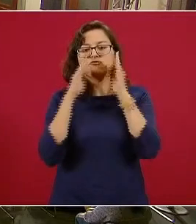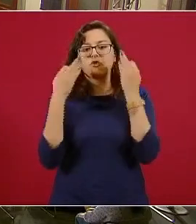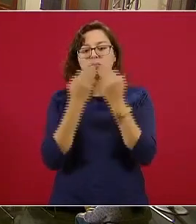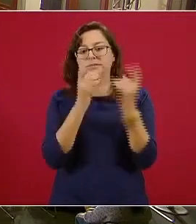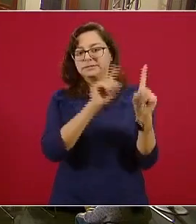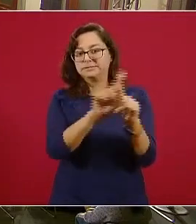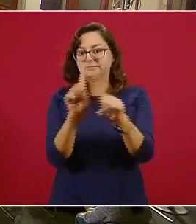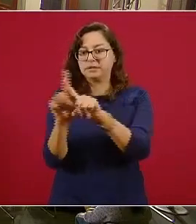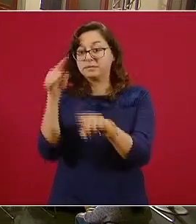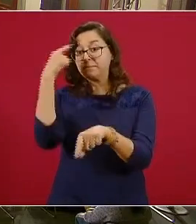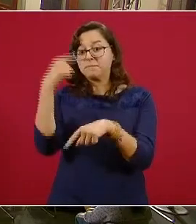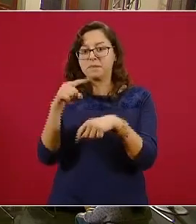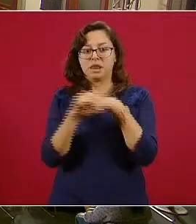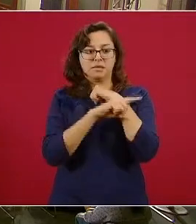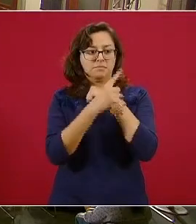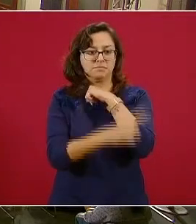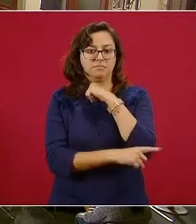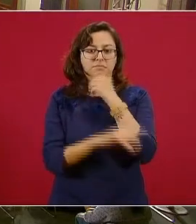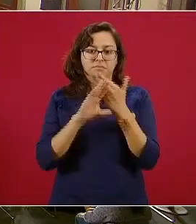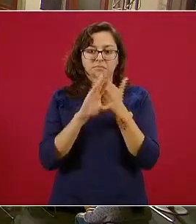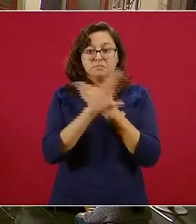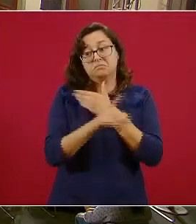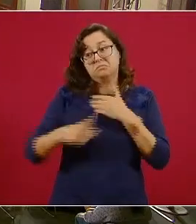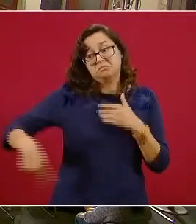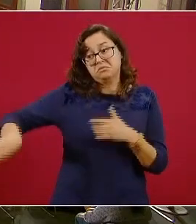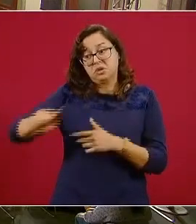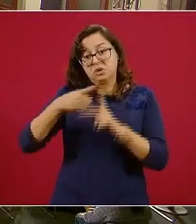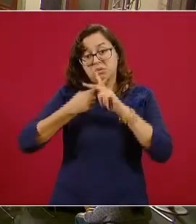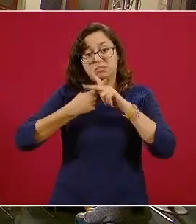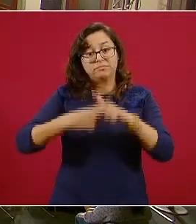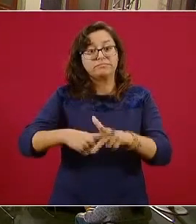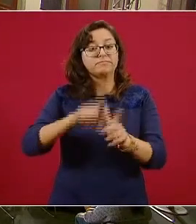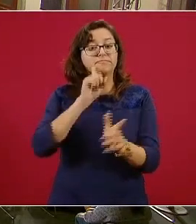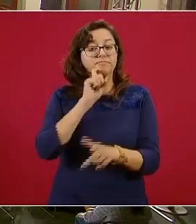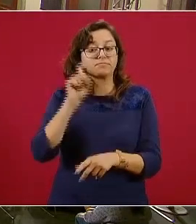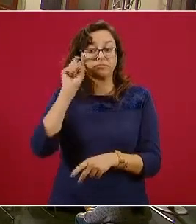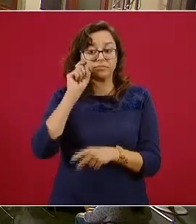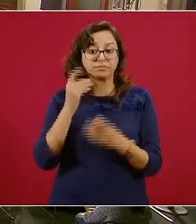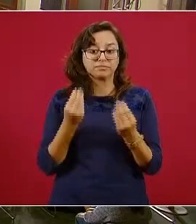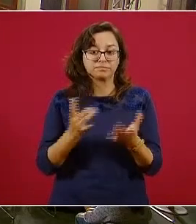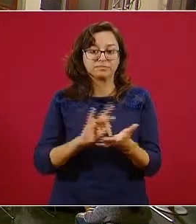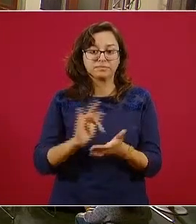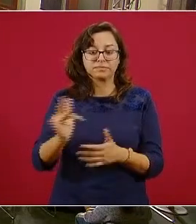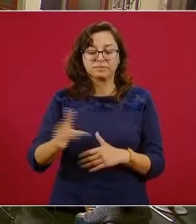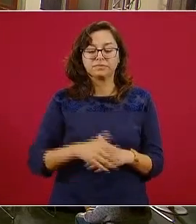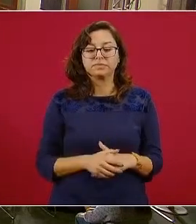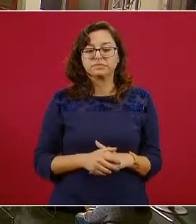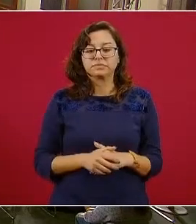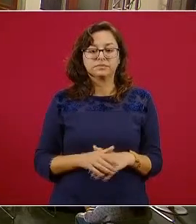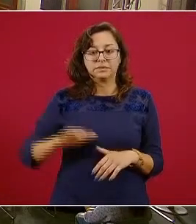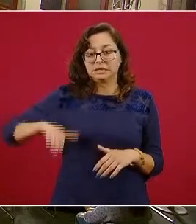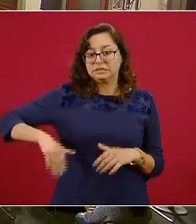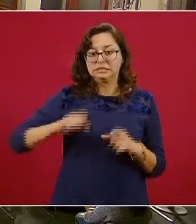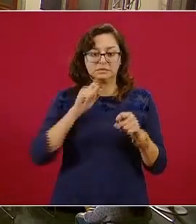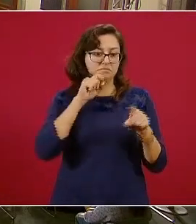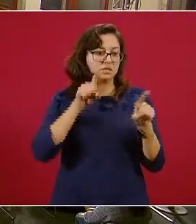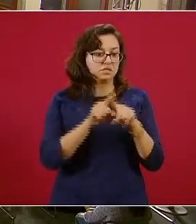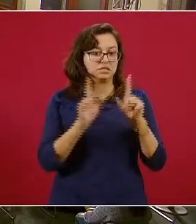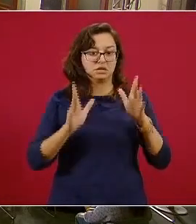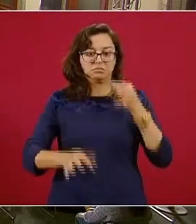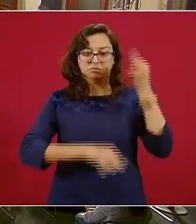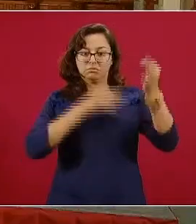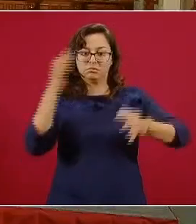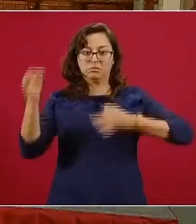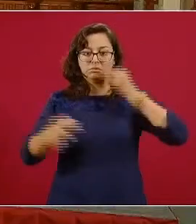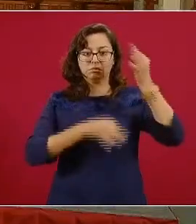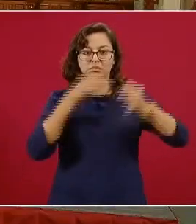disponibles una vez que ellos empiecen a ejercer su sexualidad. Muchas gracias. Las campañas que mencionaba la maestra